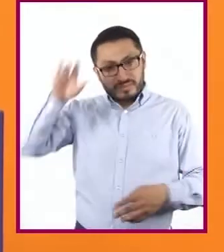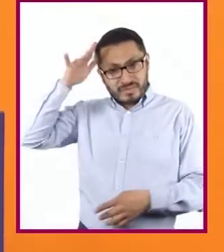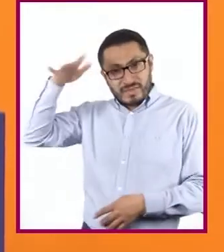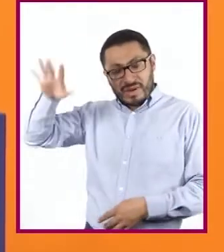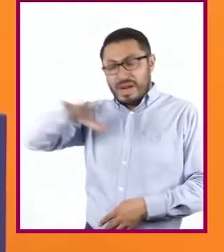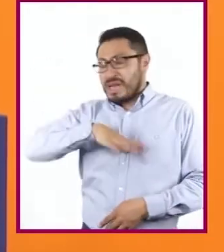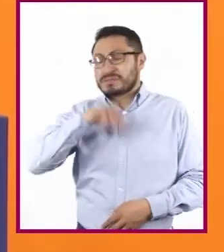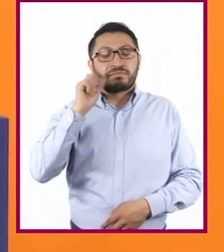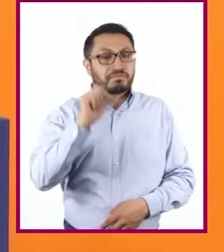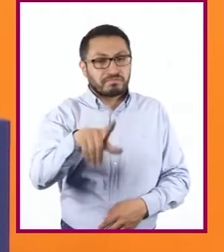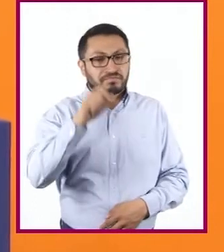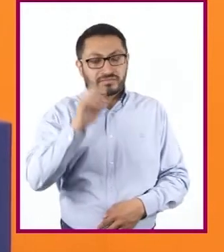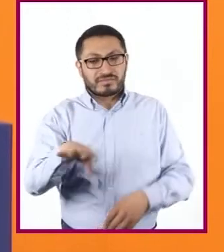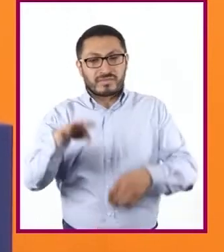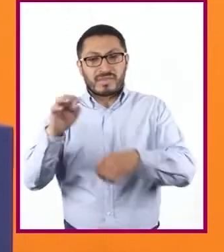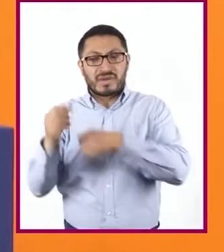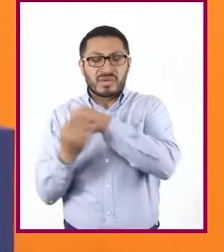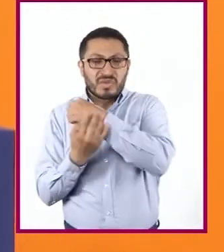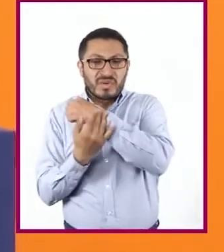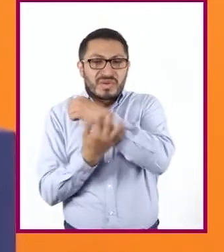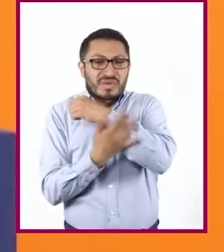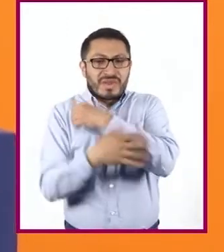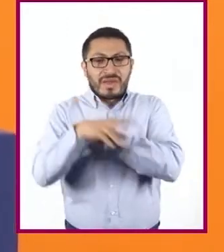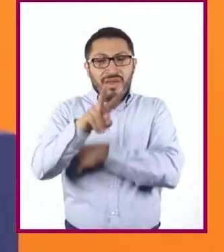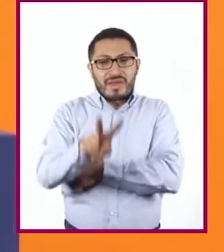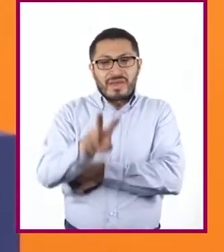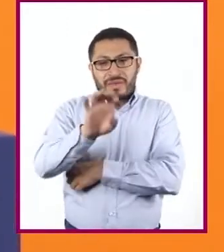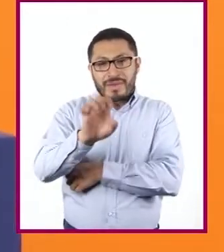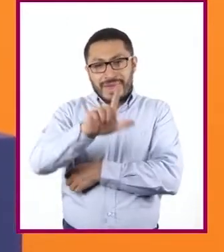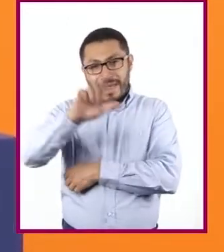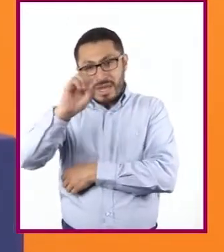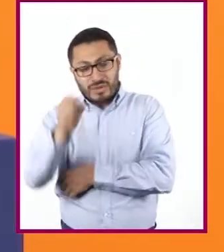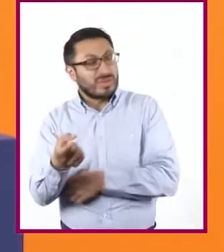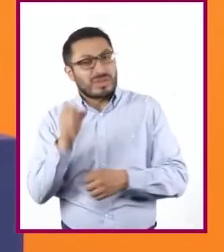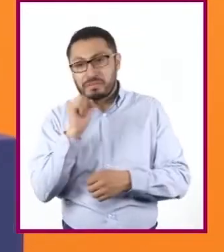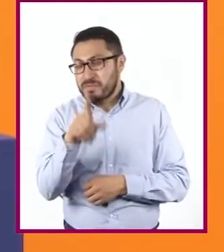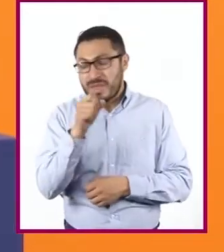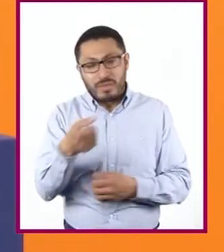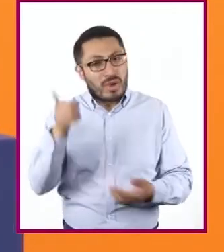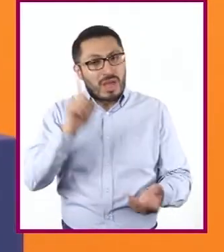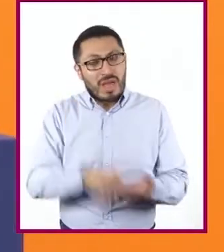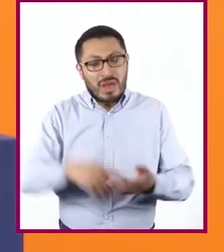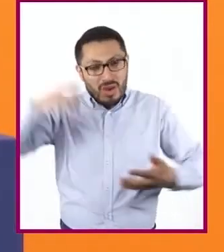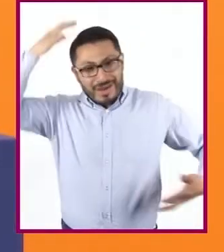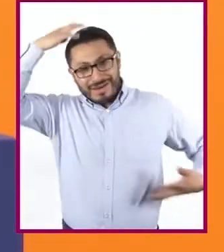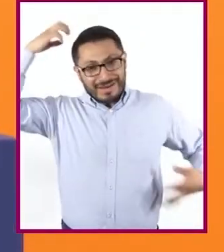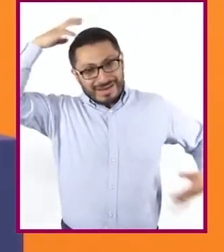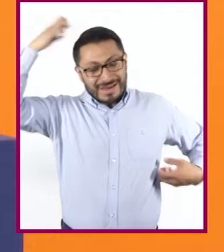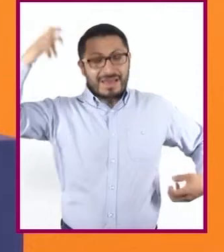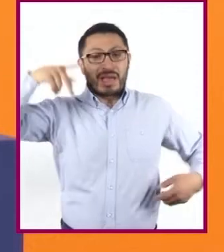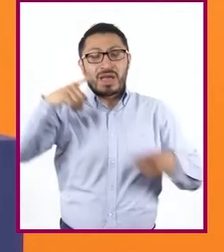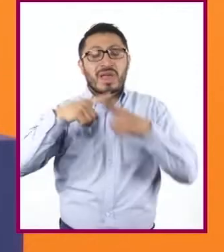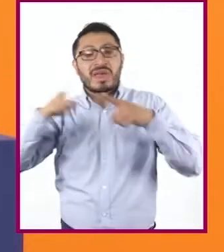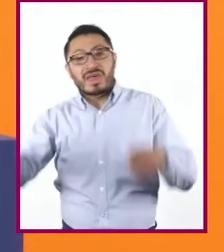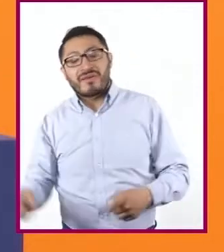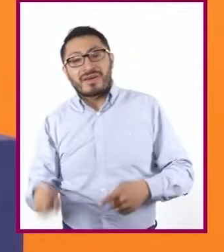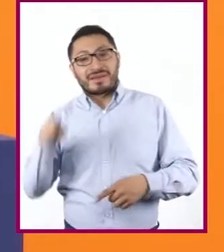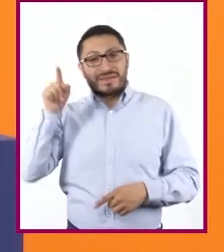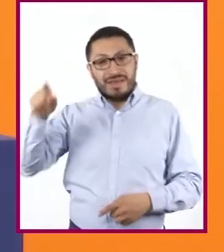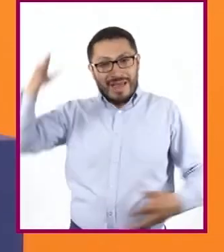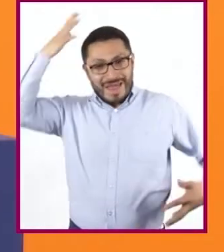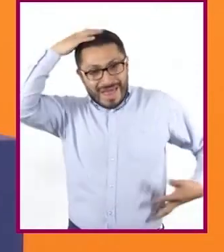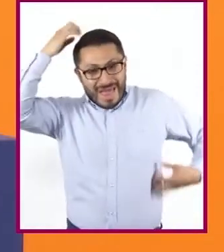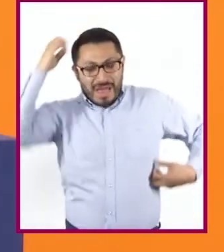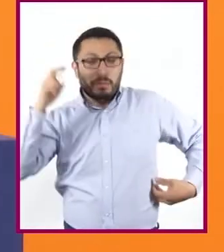misma cantidad de vellos que un chimpancé? La única diferencia es que el vello humano es mucho más delgado que el de los